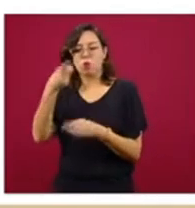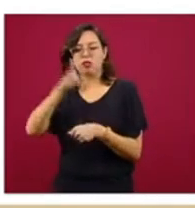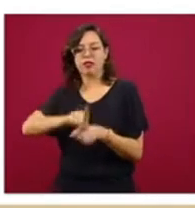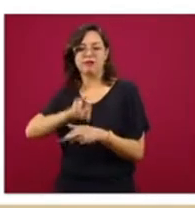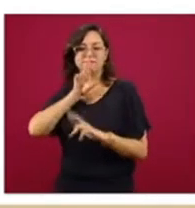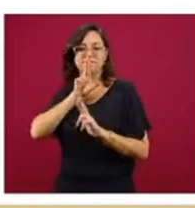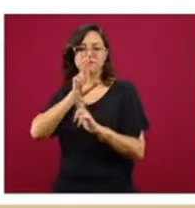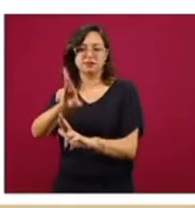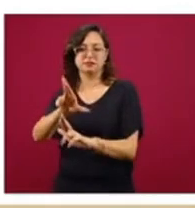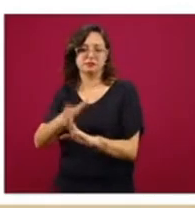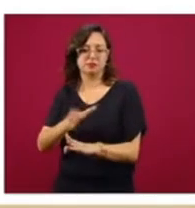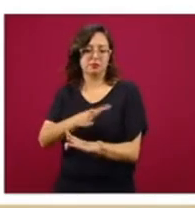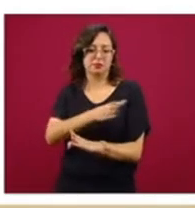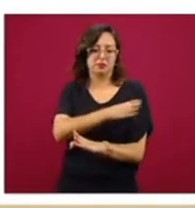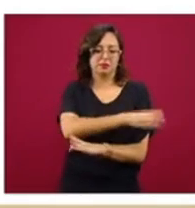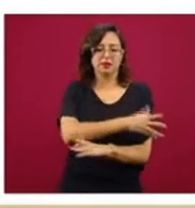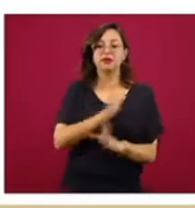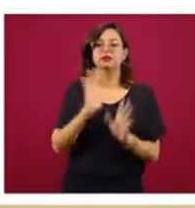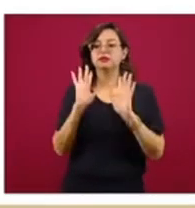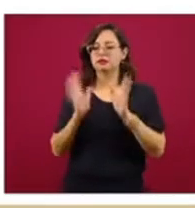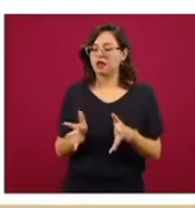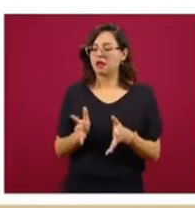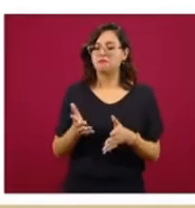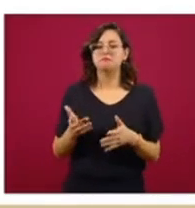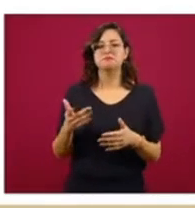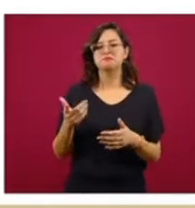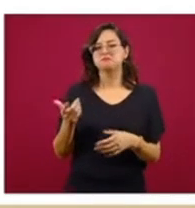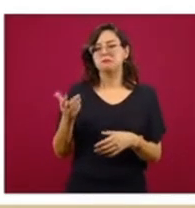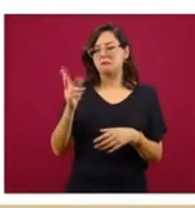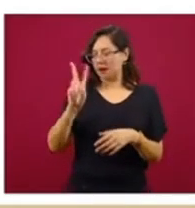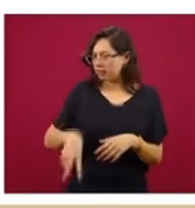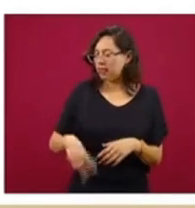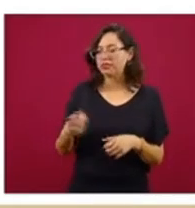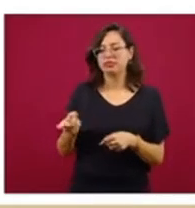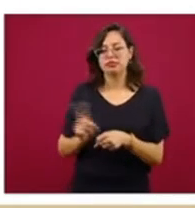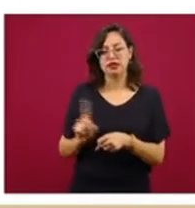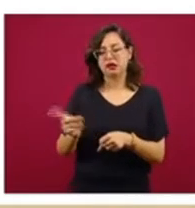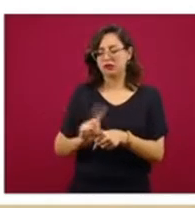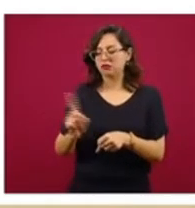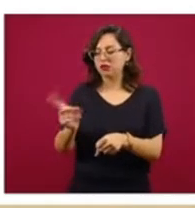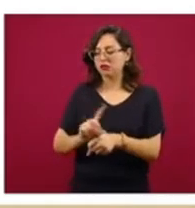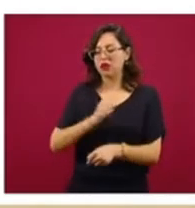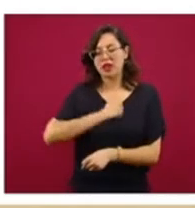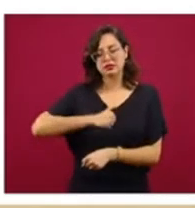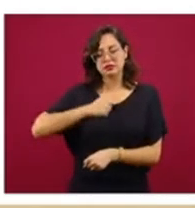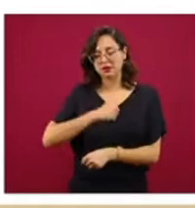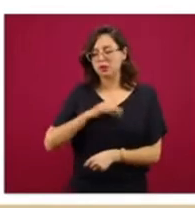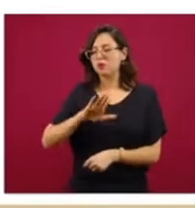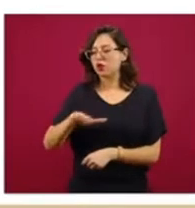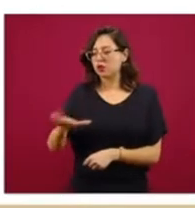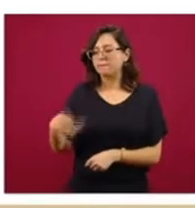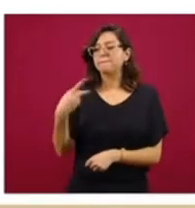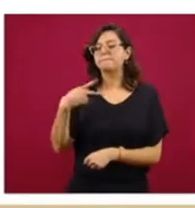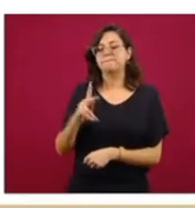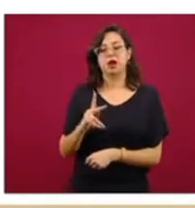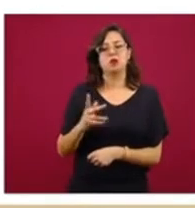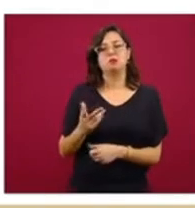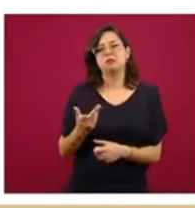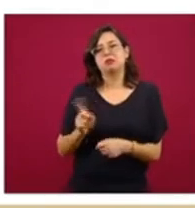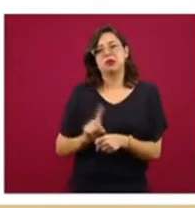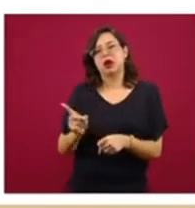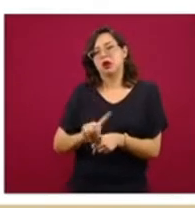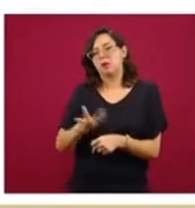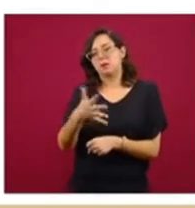la ocurrencia de varios días. No hemos pasado, afortunadamente, aunque todas y cada una de ellas son lamentables, de